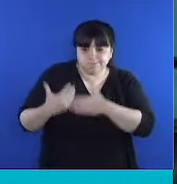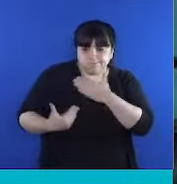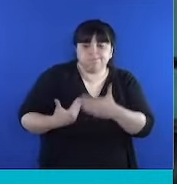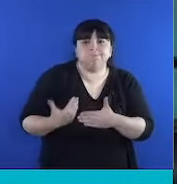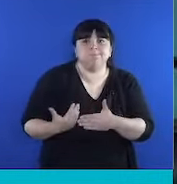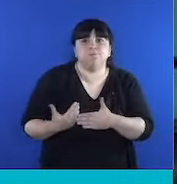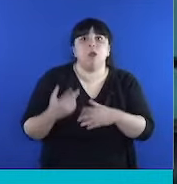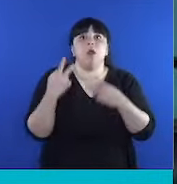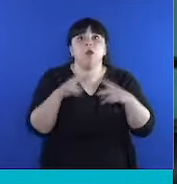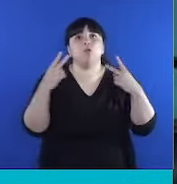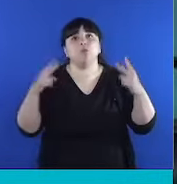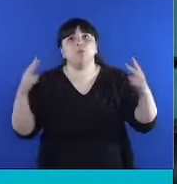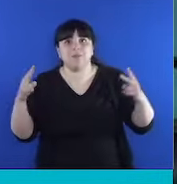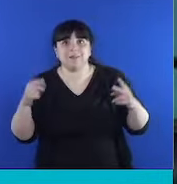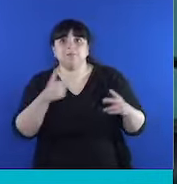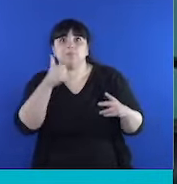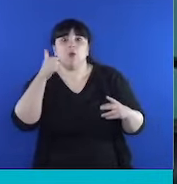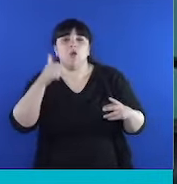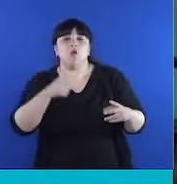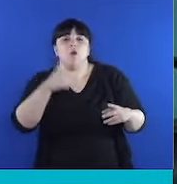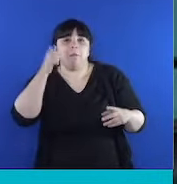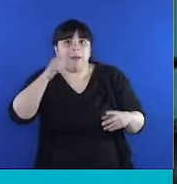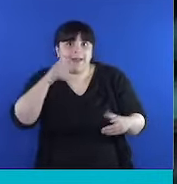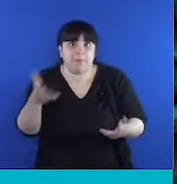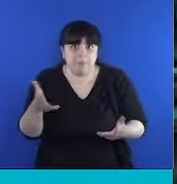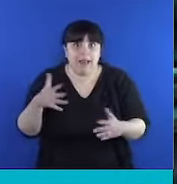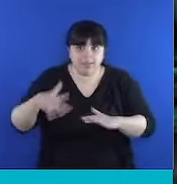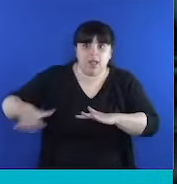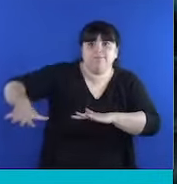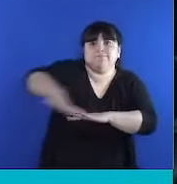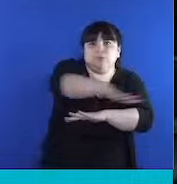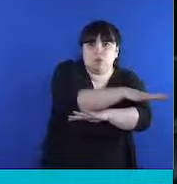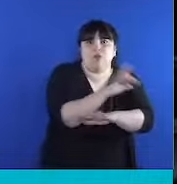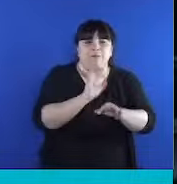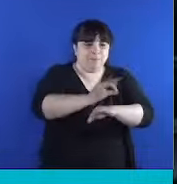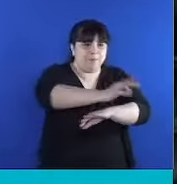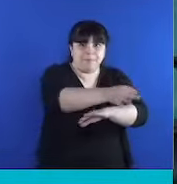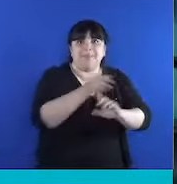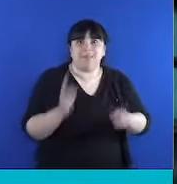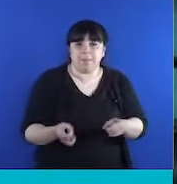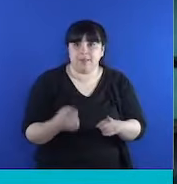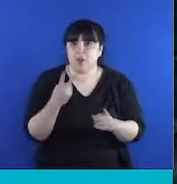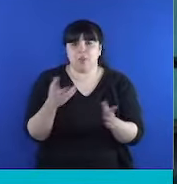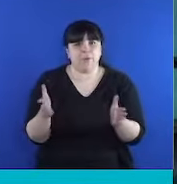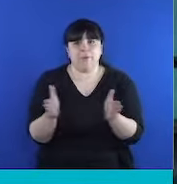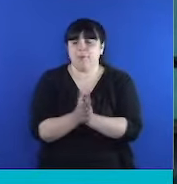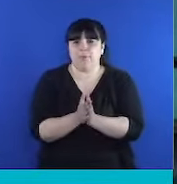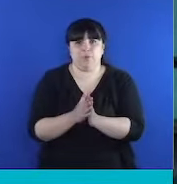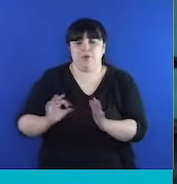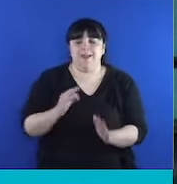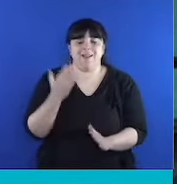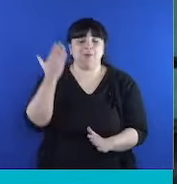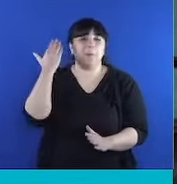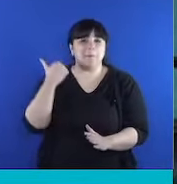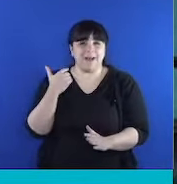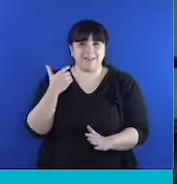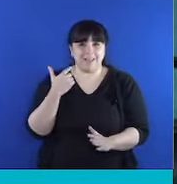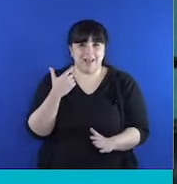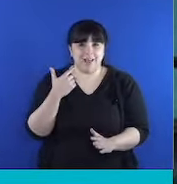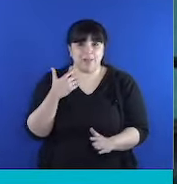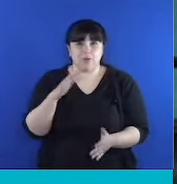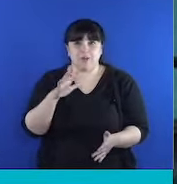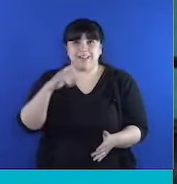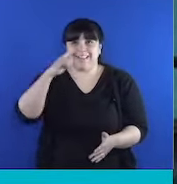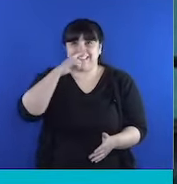volumen turístico de la costa atlántica y en particular de Mar del Plata. Las dos cosas van de la mano. El año pasado, como decía,